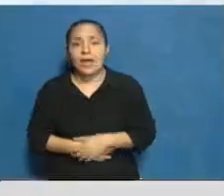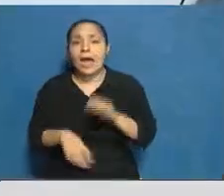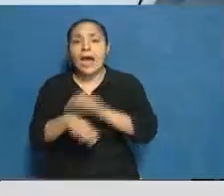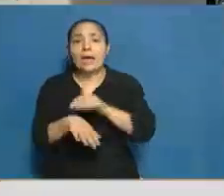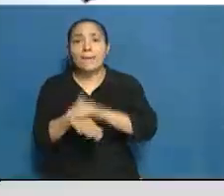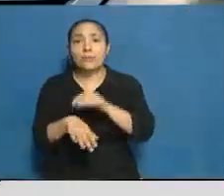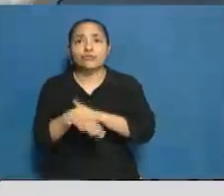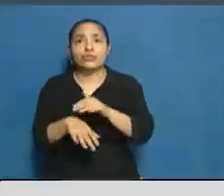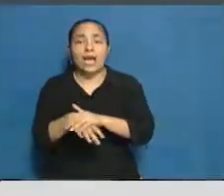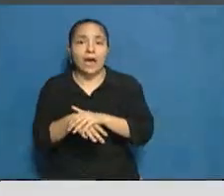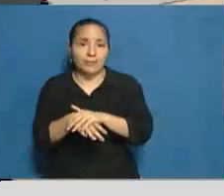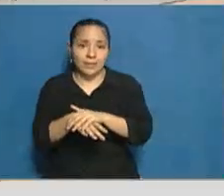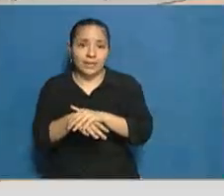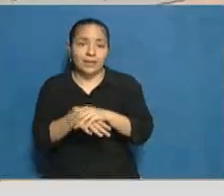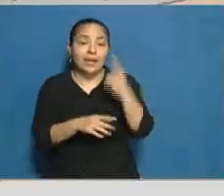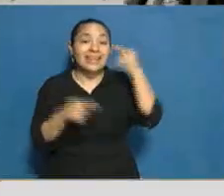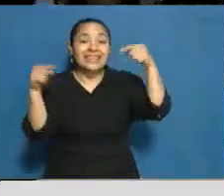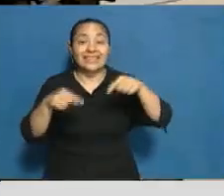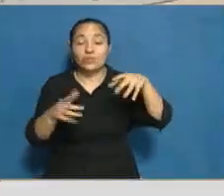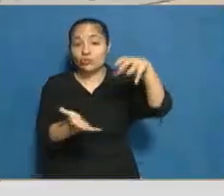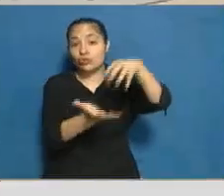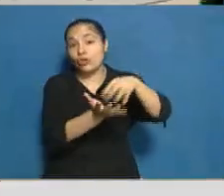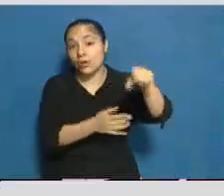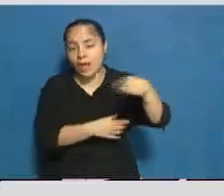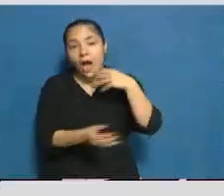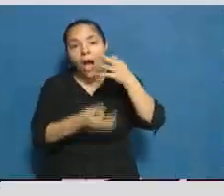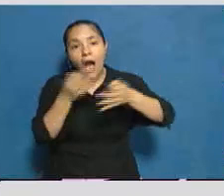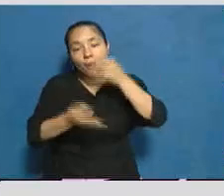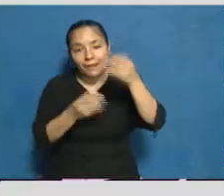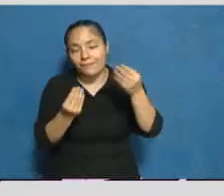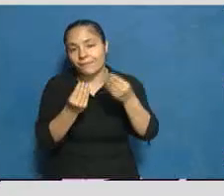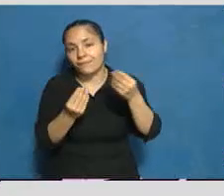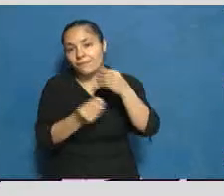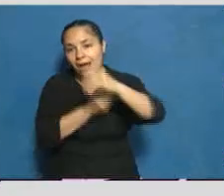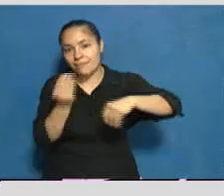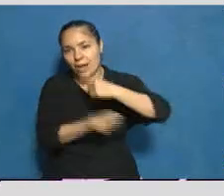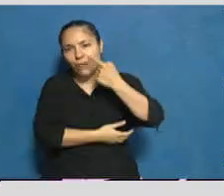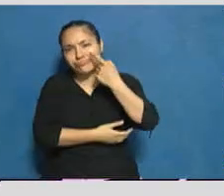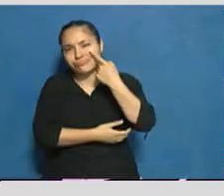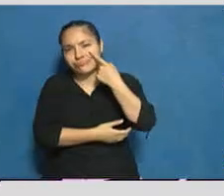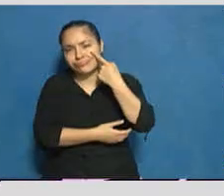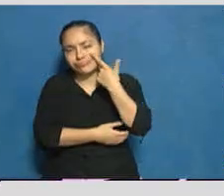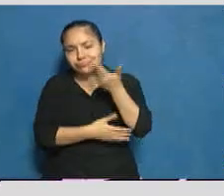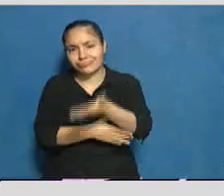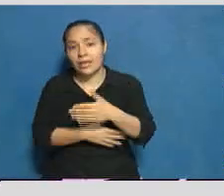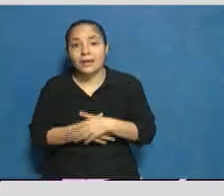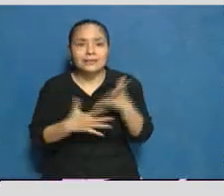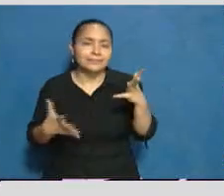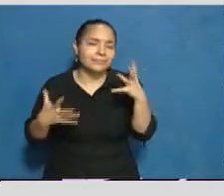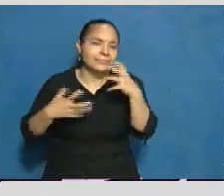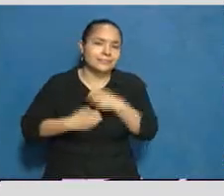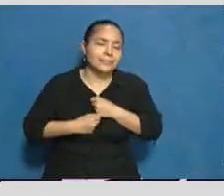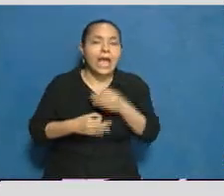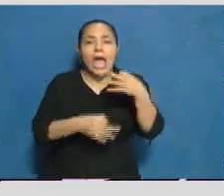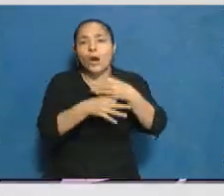responsable legal de la institución, que es quien habla un poco de la familia, que la conocen hace mucho tiempo, por lo tanto la conmoción en la